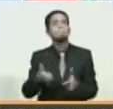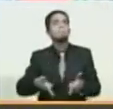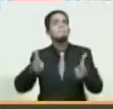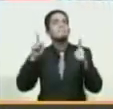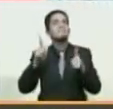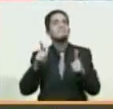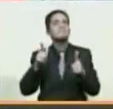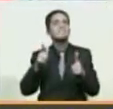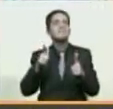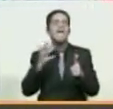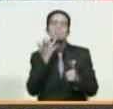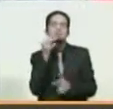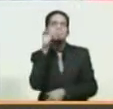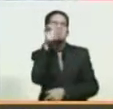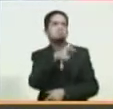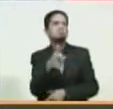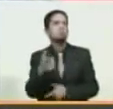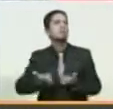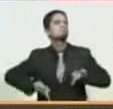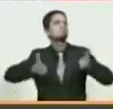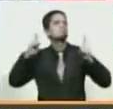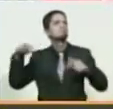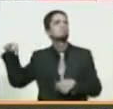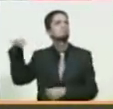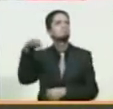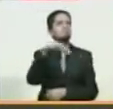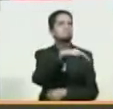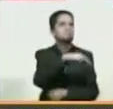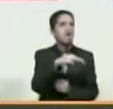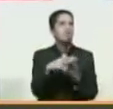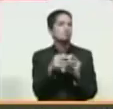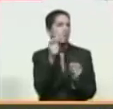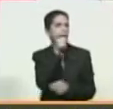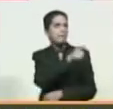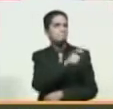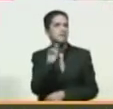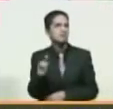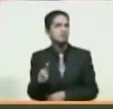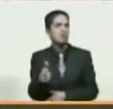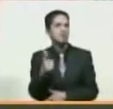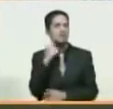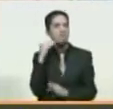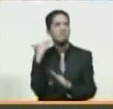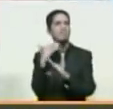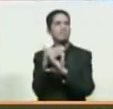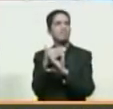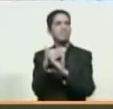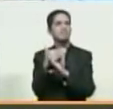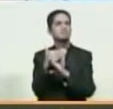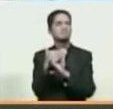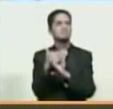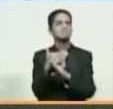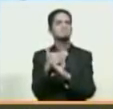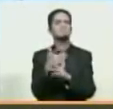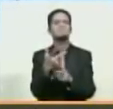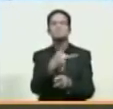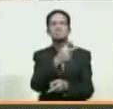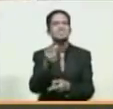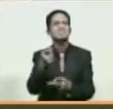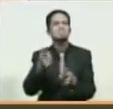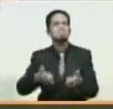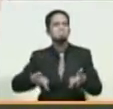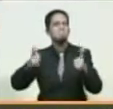derecho al libre tránsito a todos los ciudadanos y a todas las ciudadanas, donde se impedía